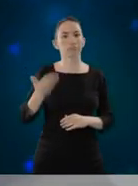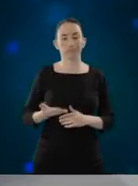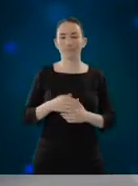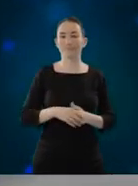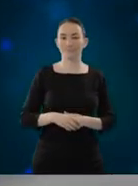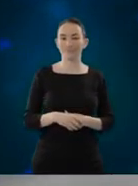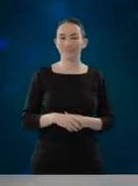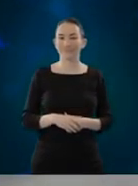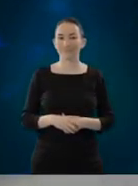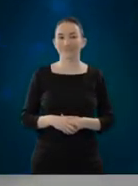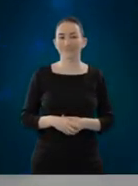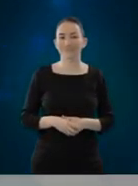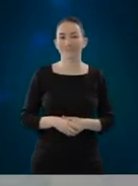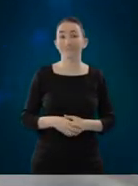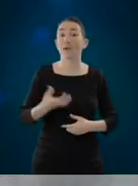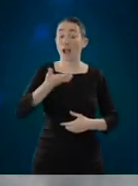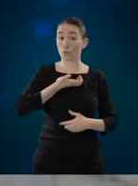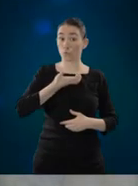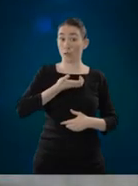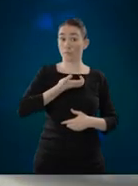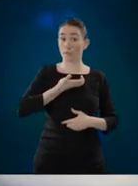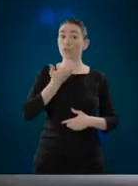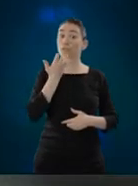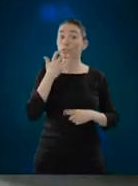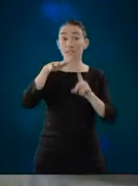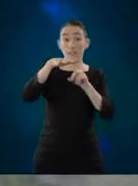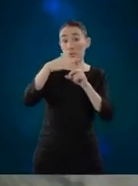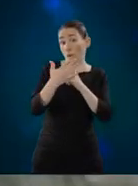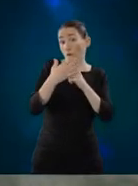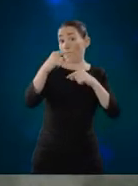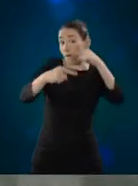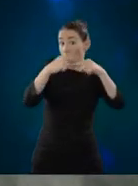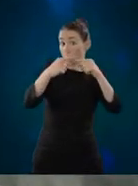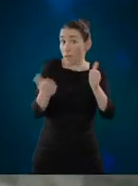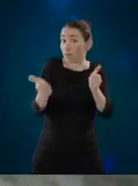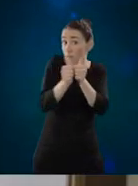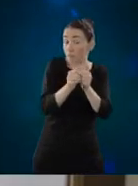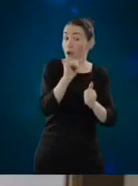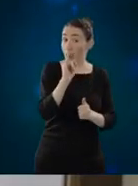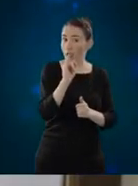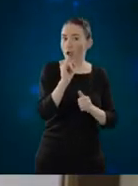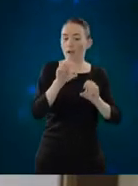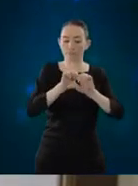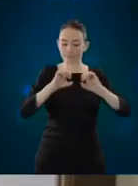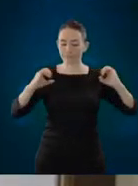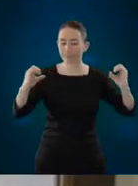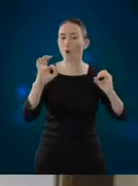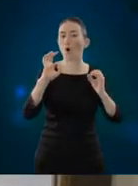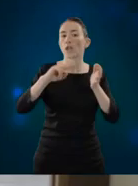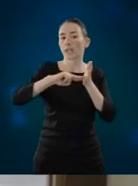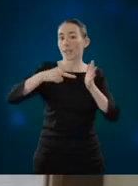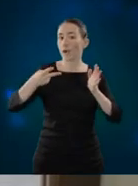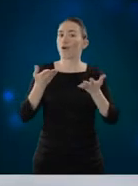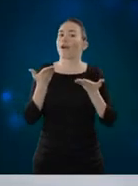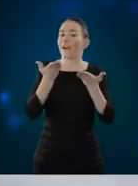El ayuntamiento ofrece a las familias que se encuentran en esta situación ayudas técnicas para hacerles más fácil el día a